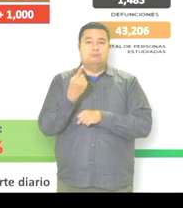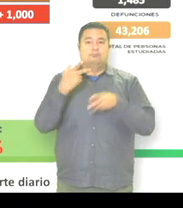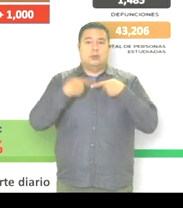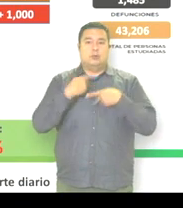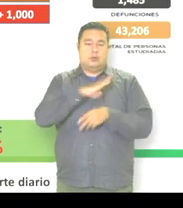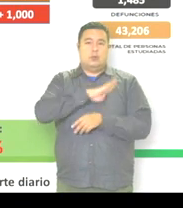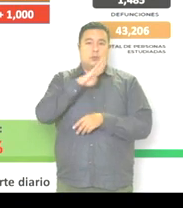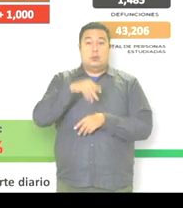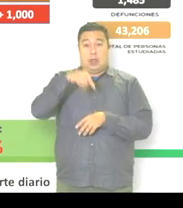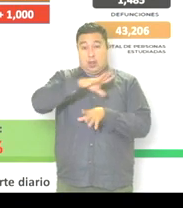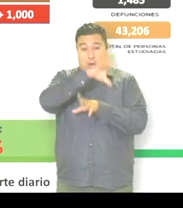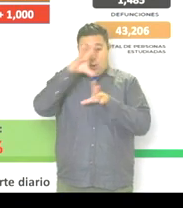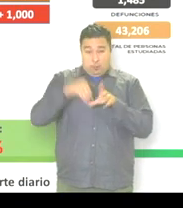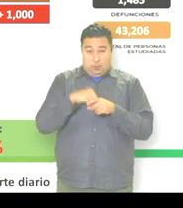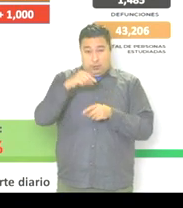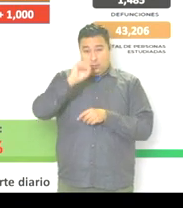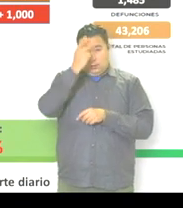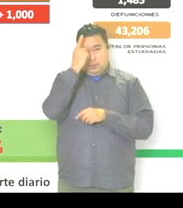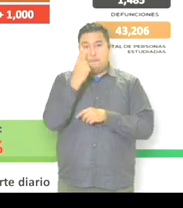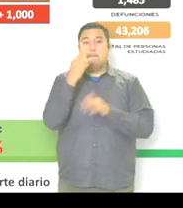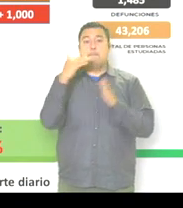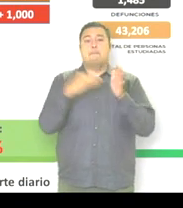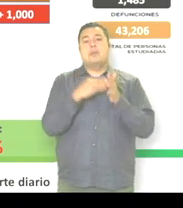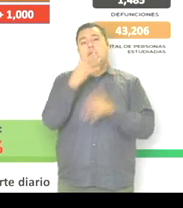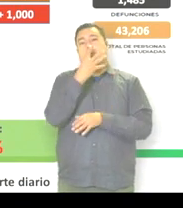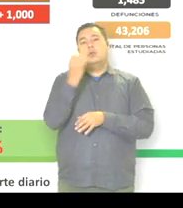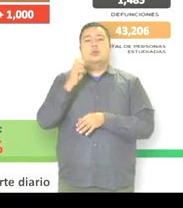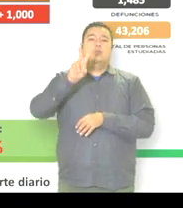defunciones, pues ya tenemos en el estado